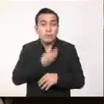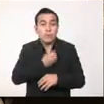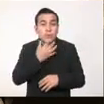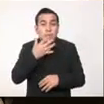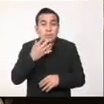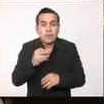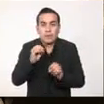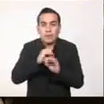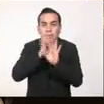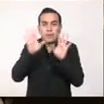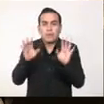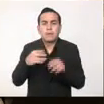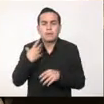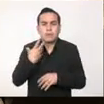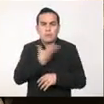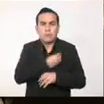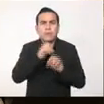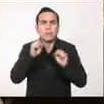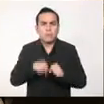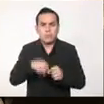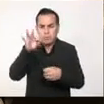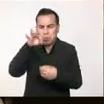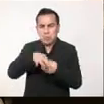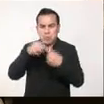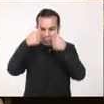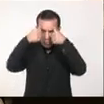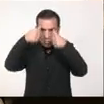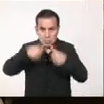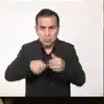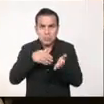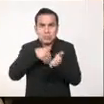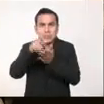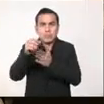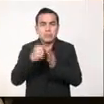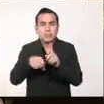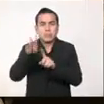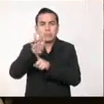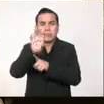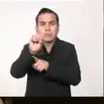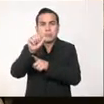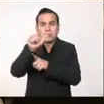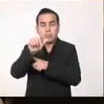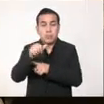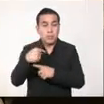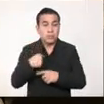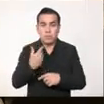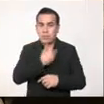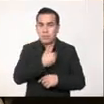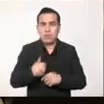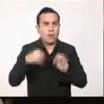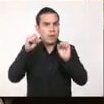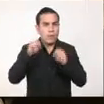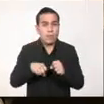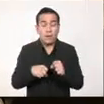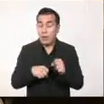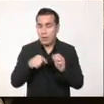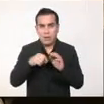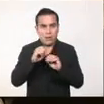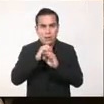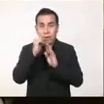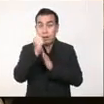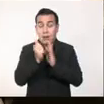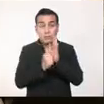es evidente que podíamos tomar esa decisión. Claro, no lo podía hacer yo como presidente, porque aquí no dice el presidente